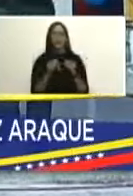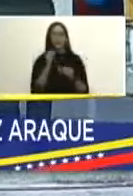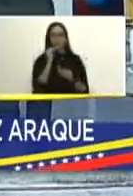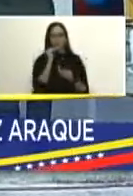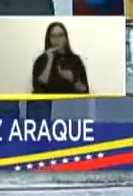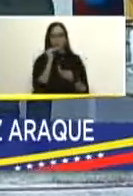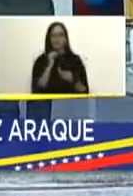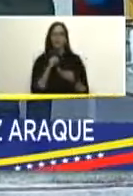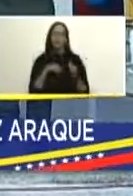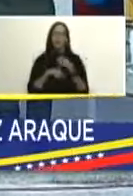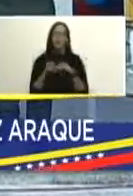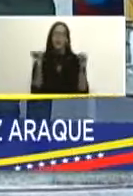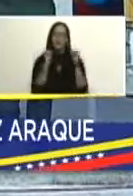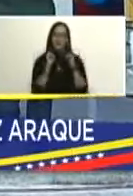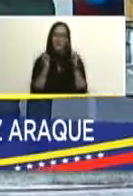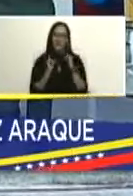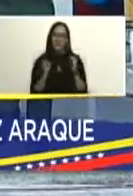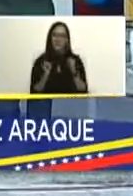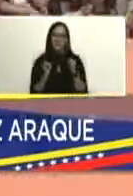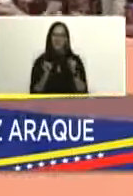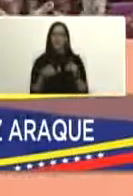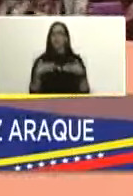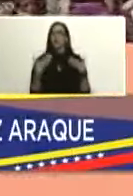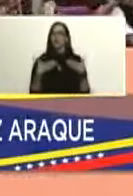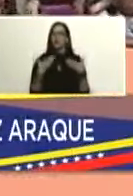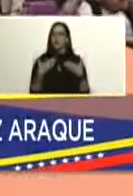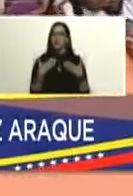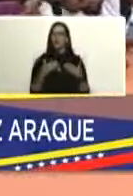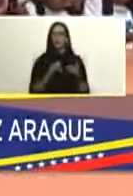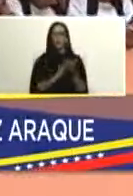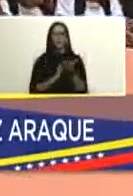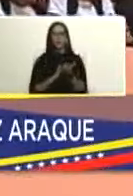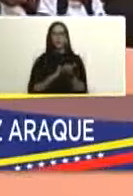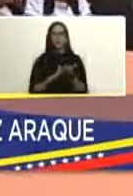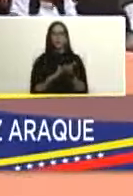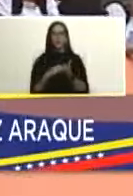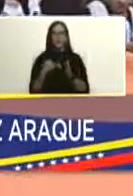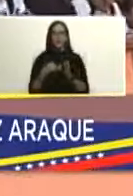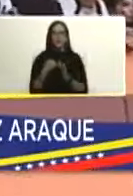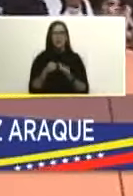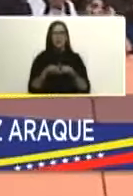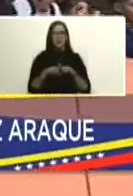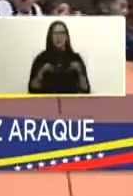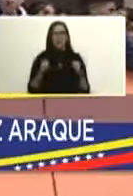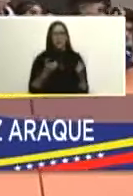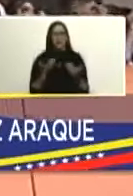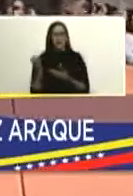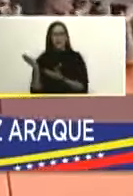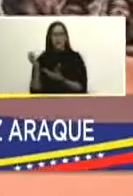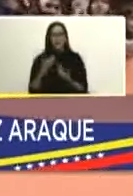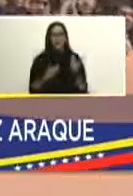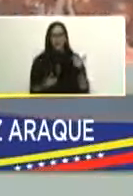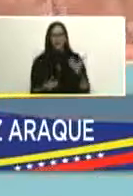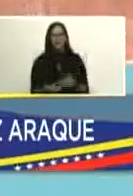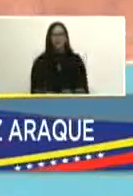muchachos van felices, contentos con la rehabilitación de esta institución educativa. Adelante,